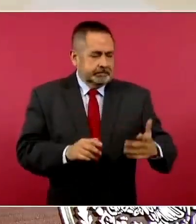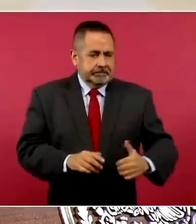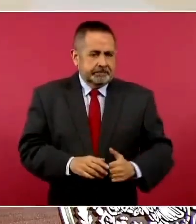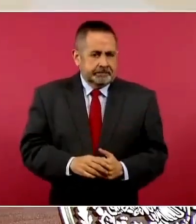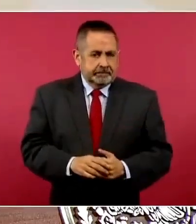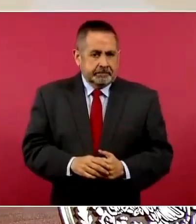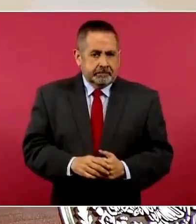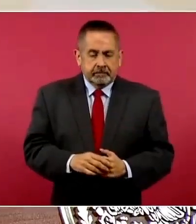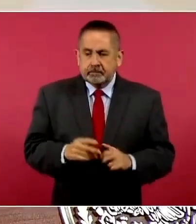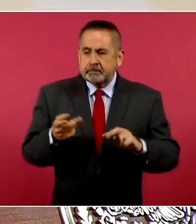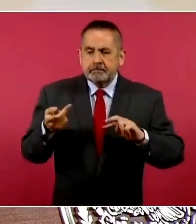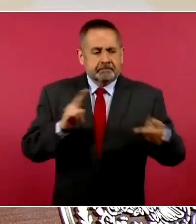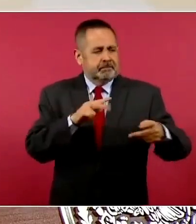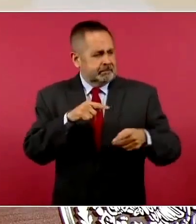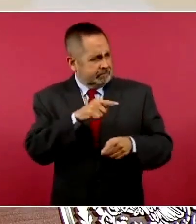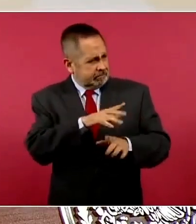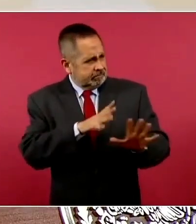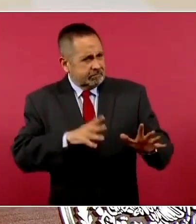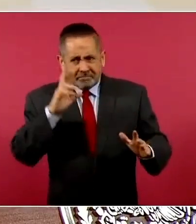se le revierte,